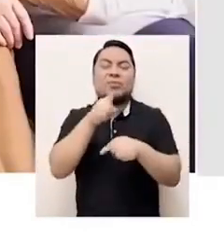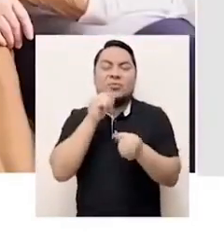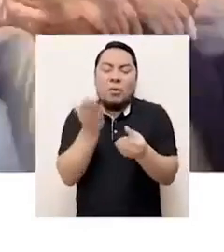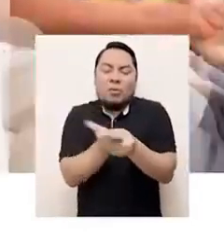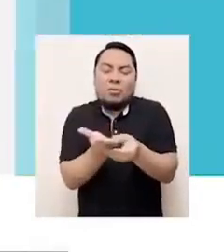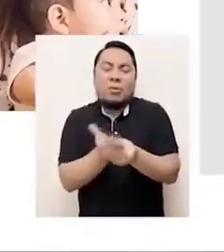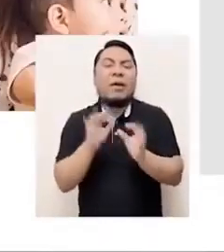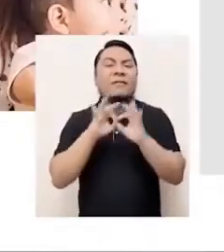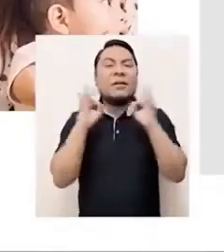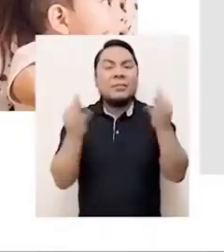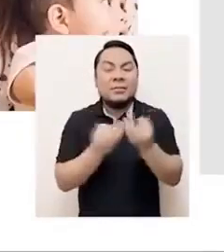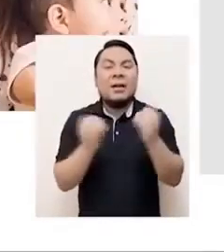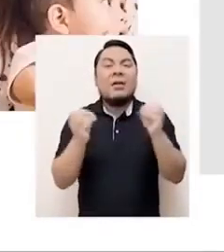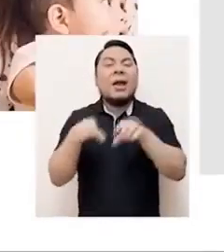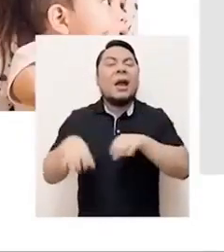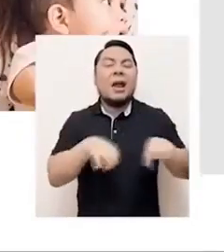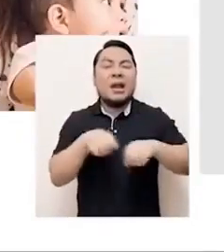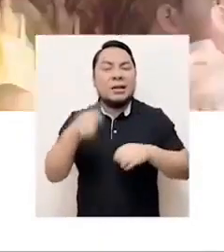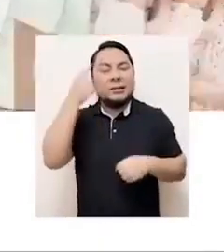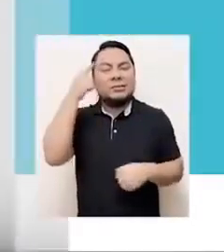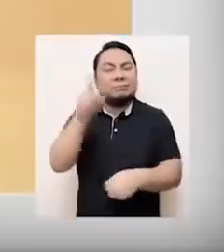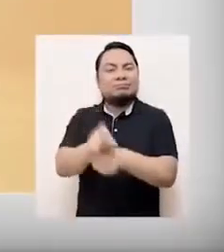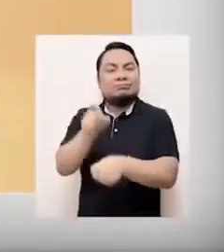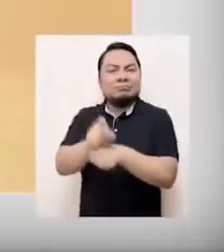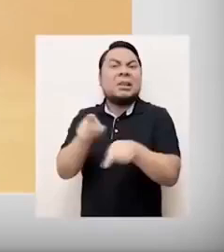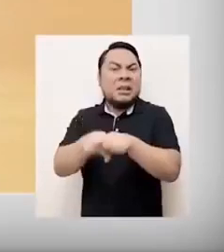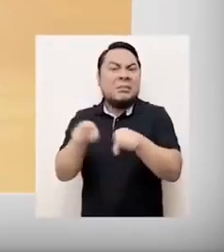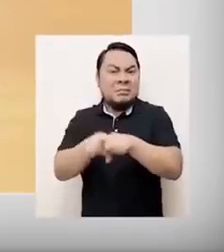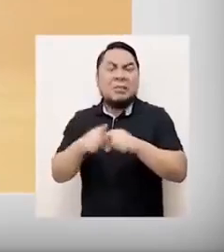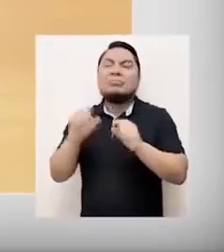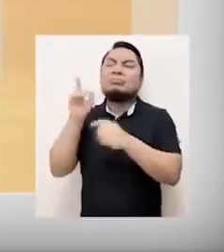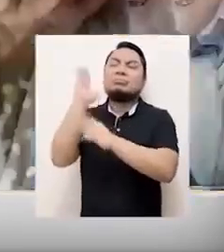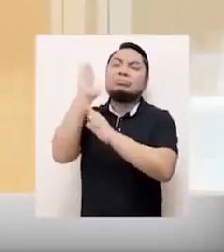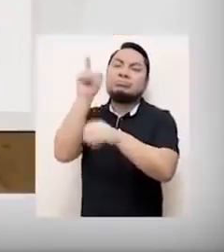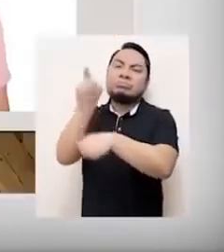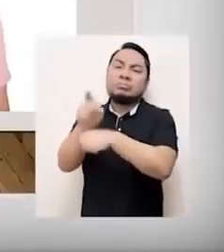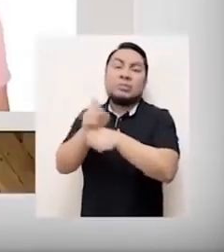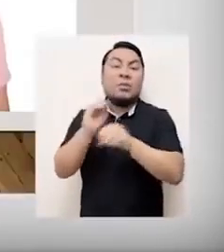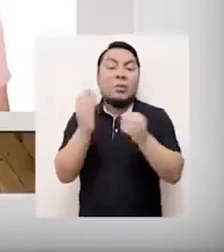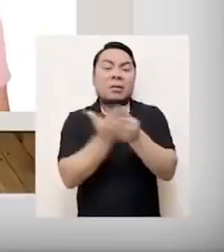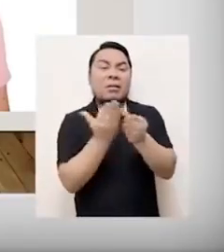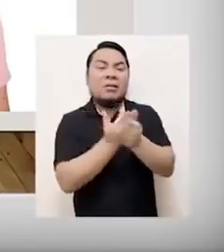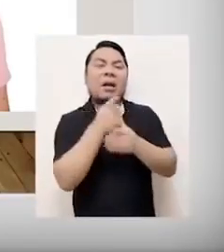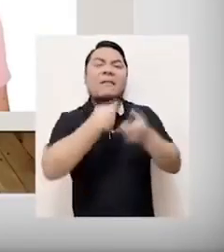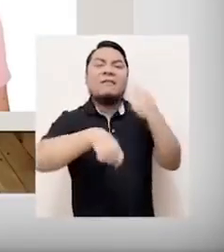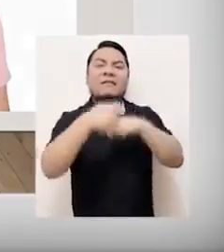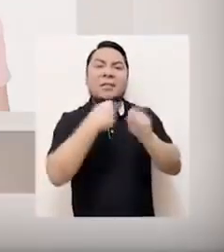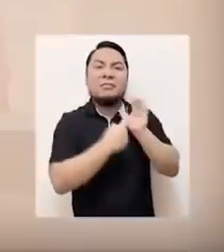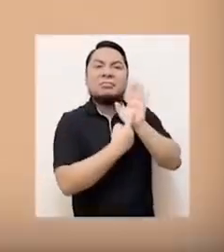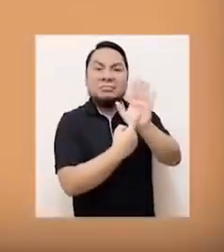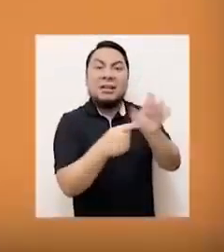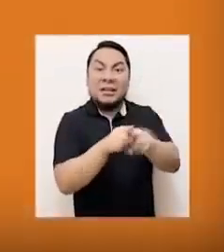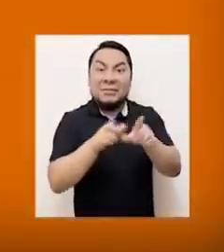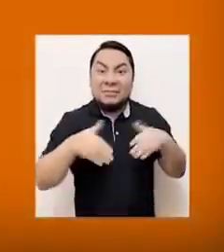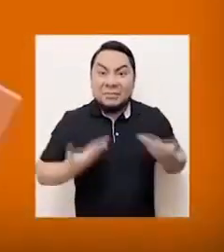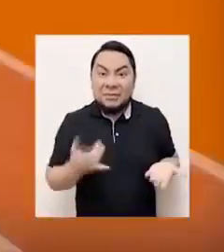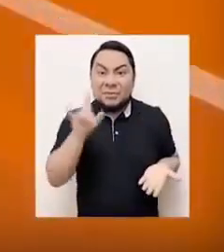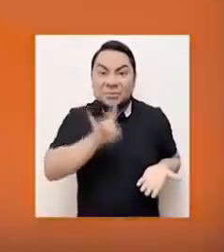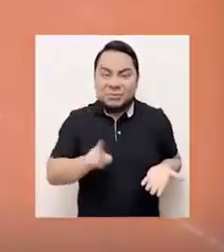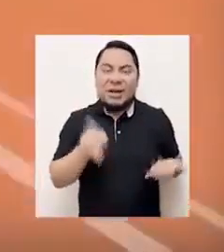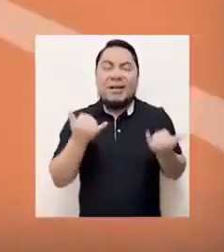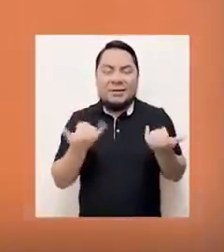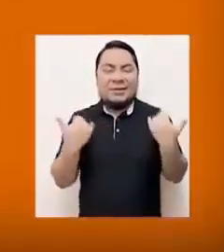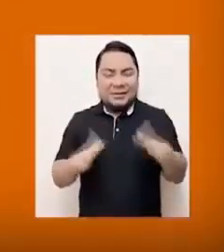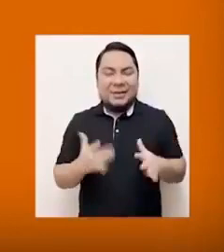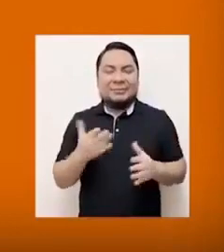lo hará con su álbum familiar o diseñar materiales de enseñanza e incluso elaborar un catálogo de productos ahora sí